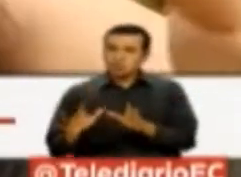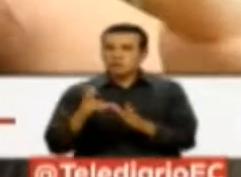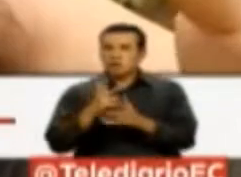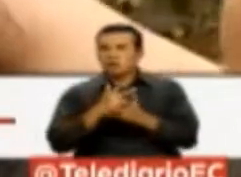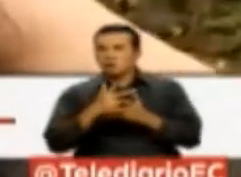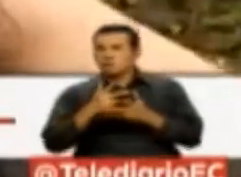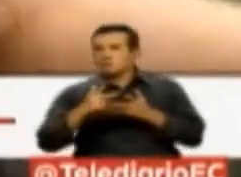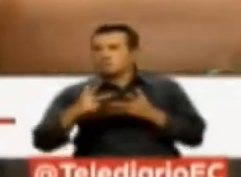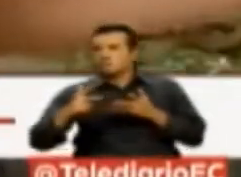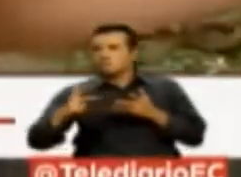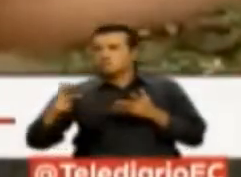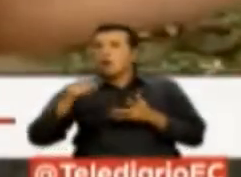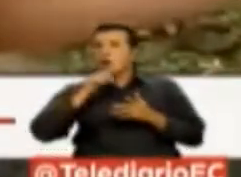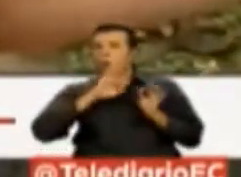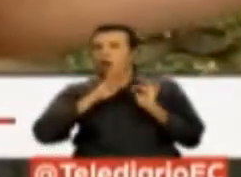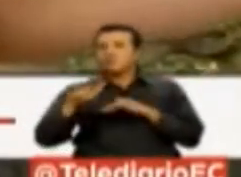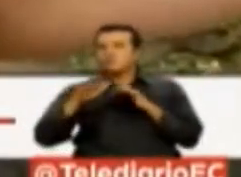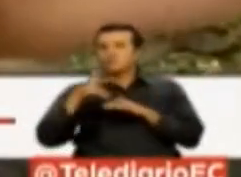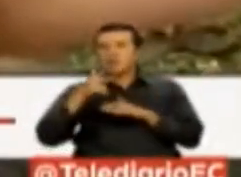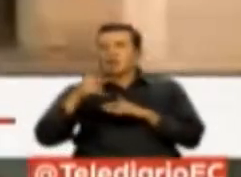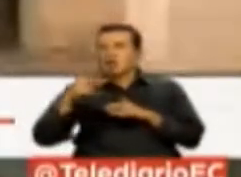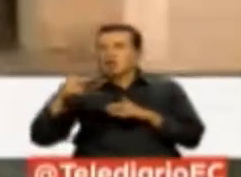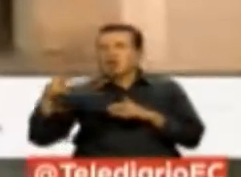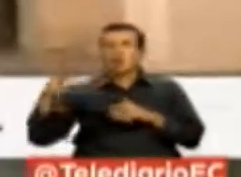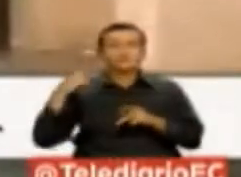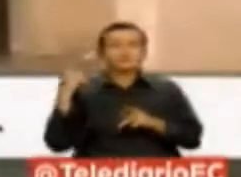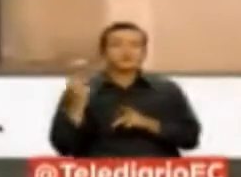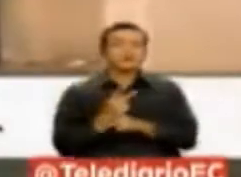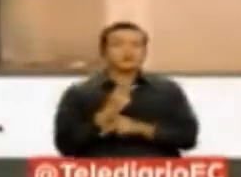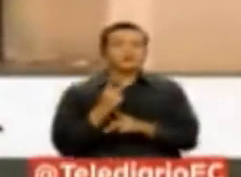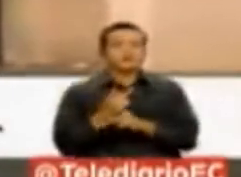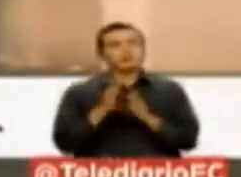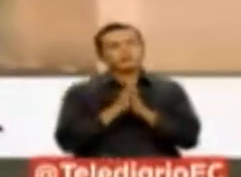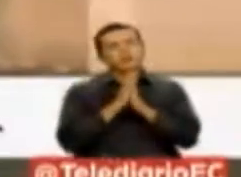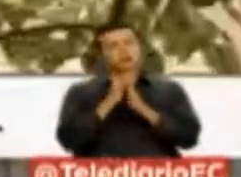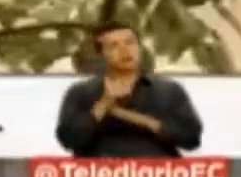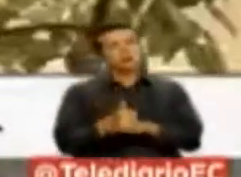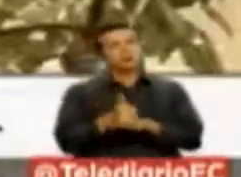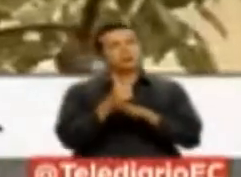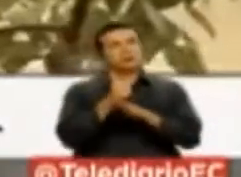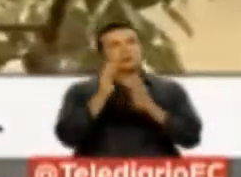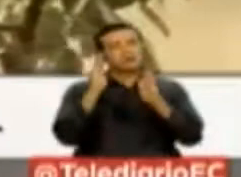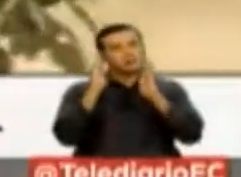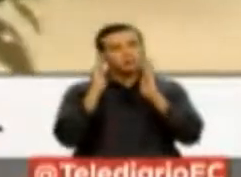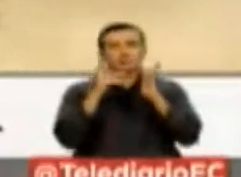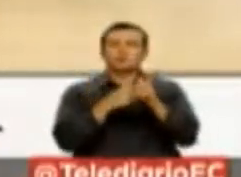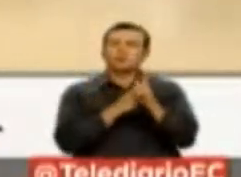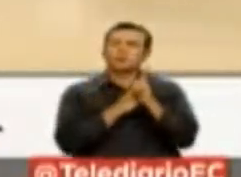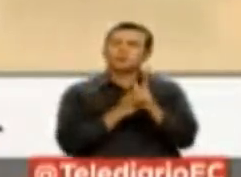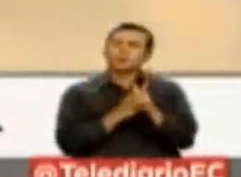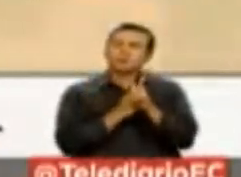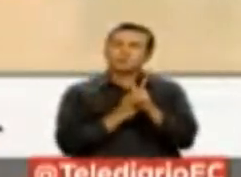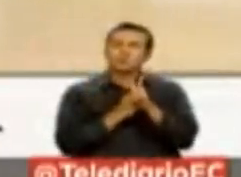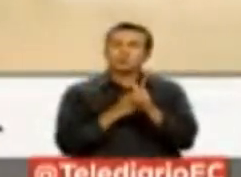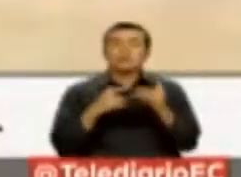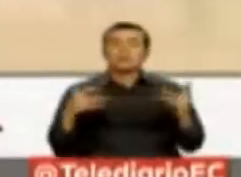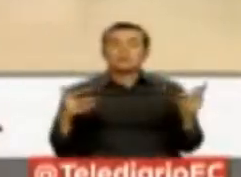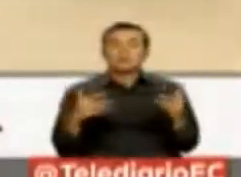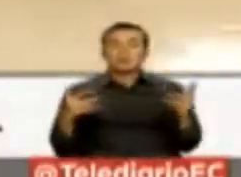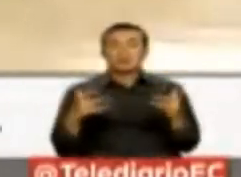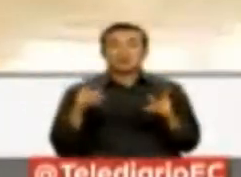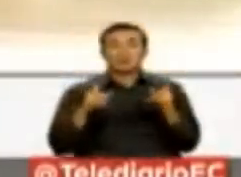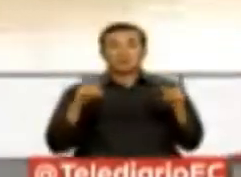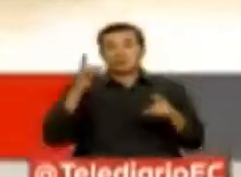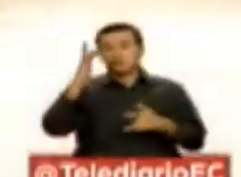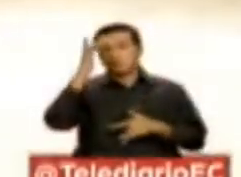le estaba yendo porque el agua ya ha pasado por la calle ella piden a las autoridades atención urgente pues temen por la salud